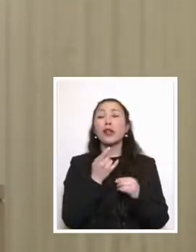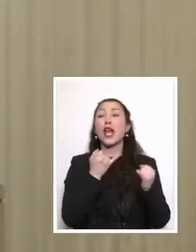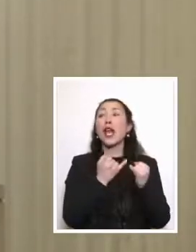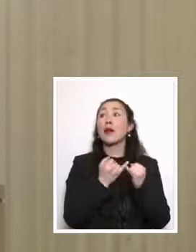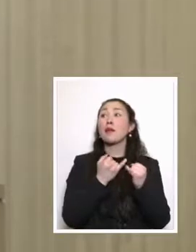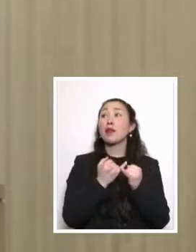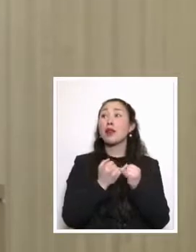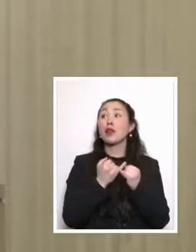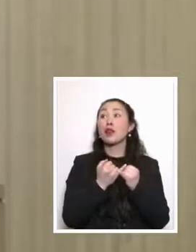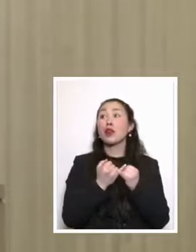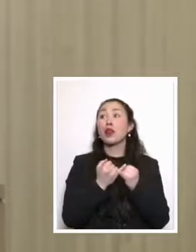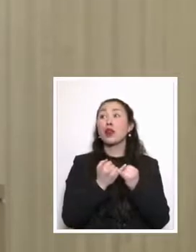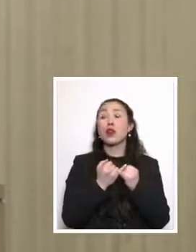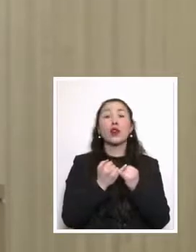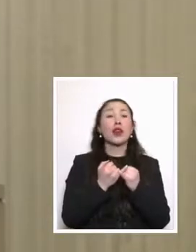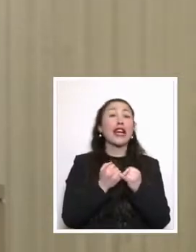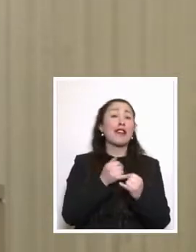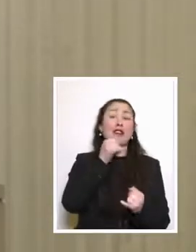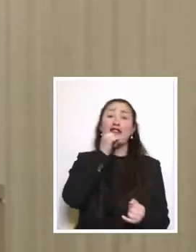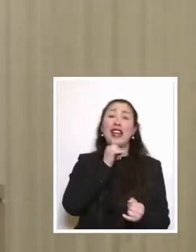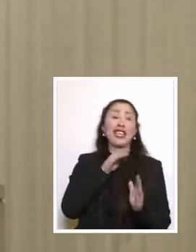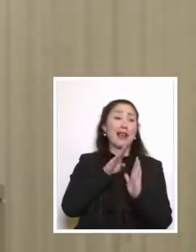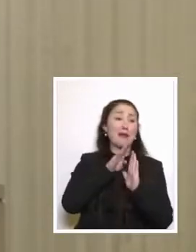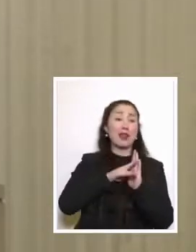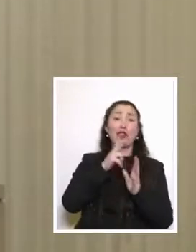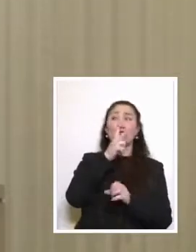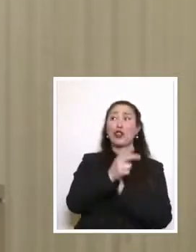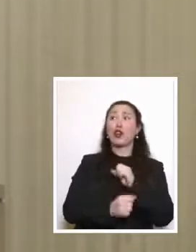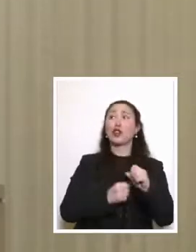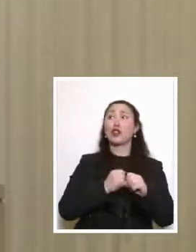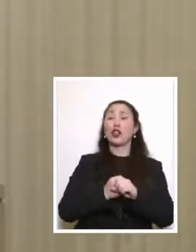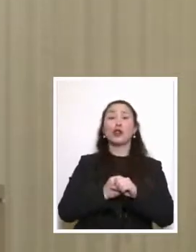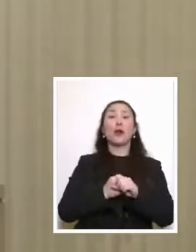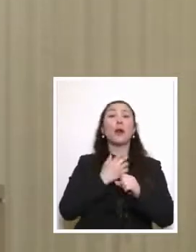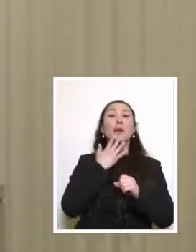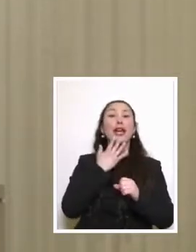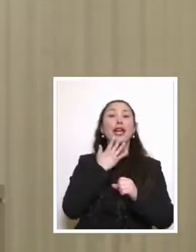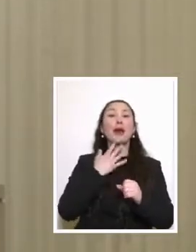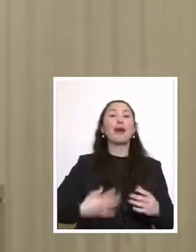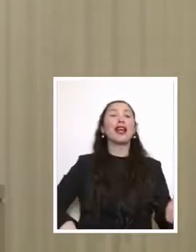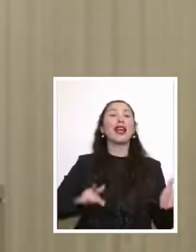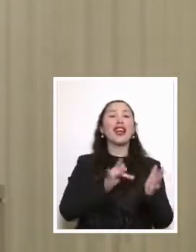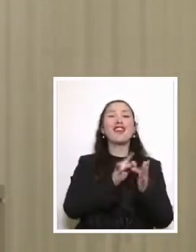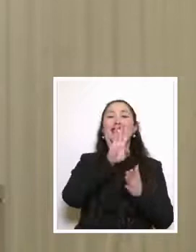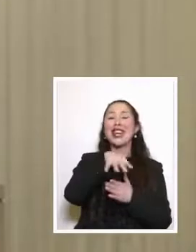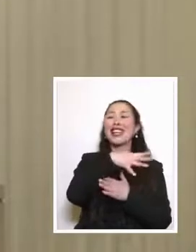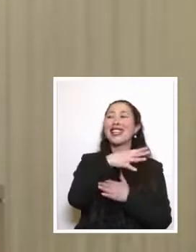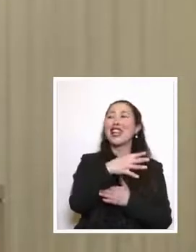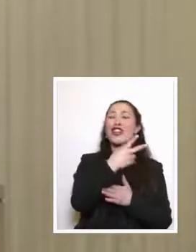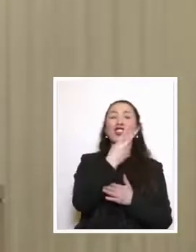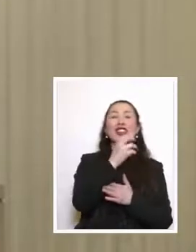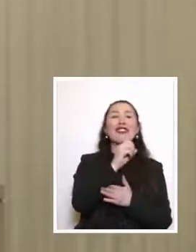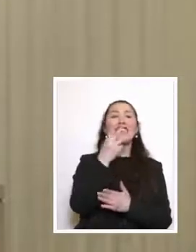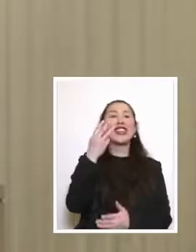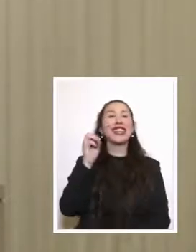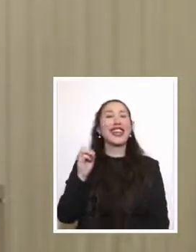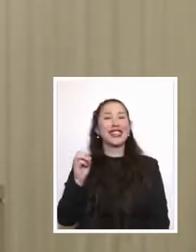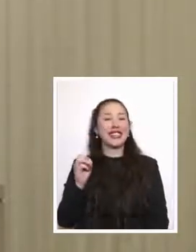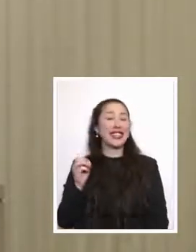nos quedan menos de 8 años para finalizar la Agenda 2030, ¿no? Aquella famosa agenda del